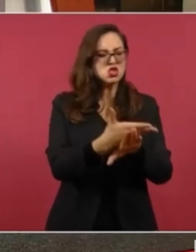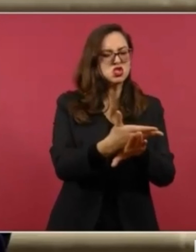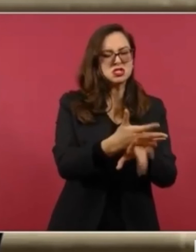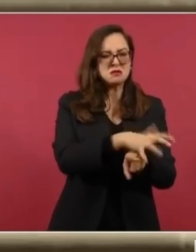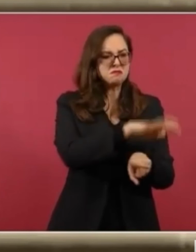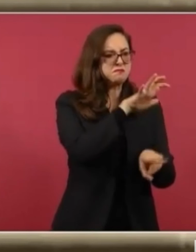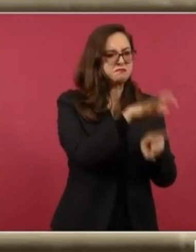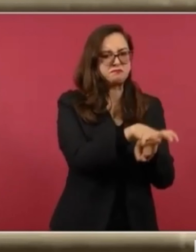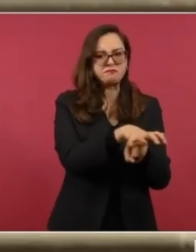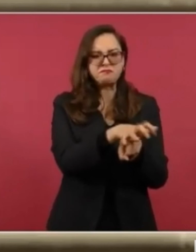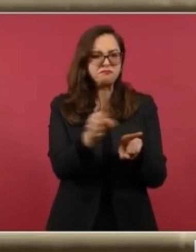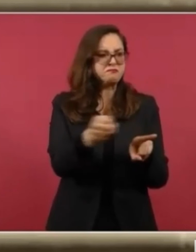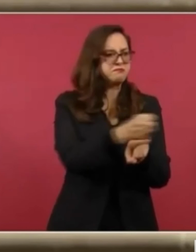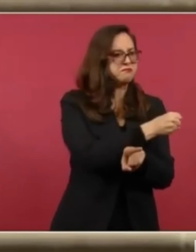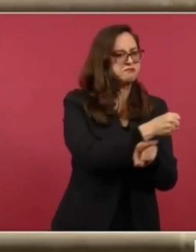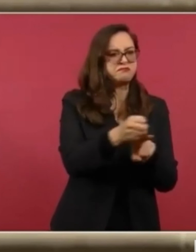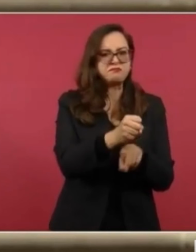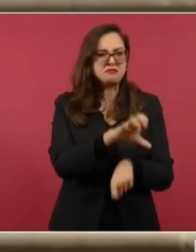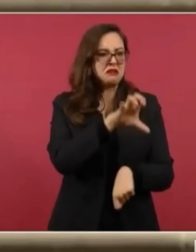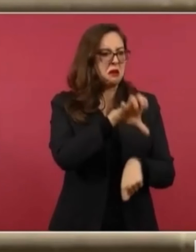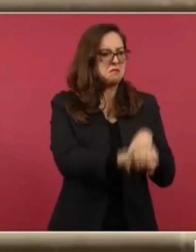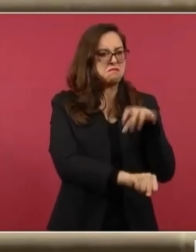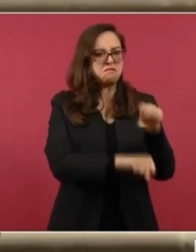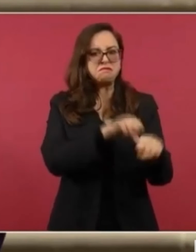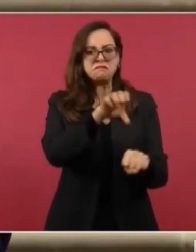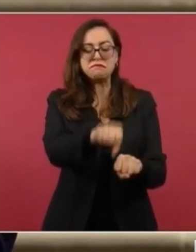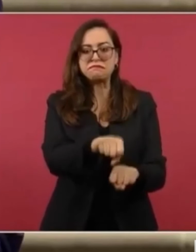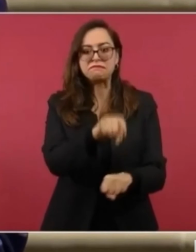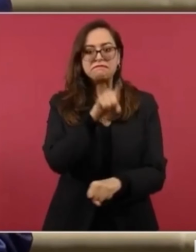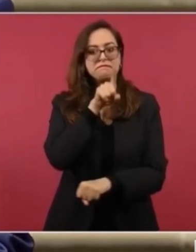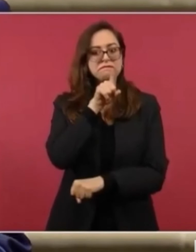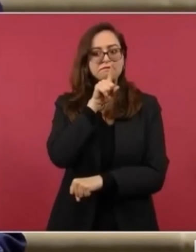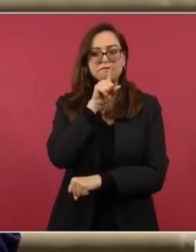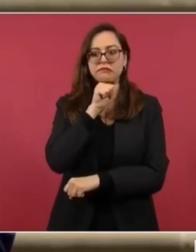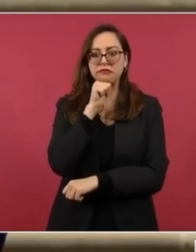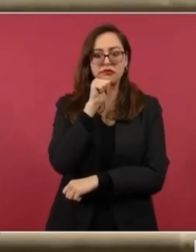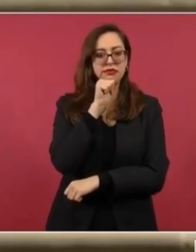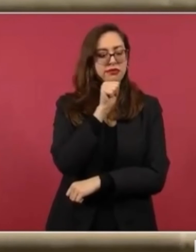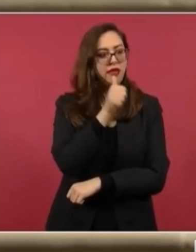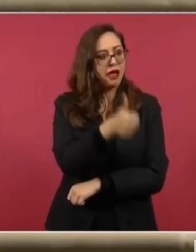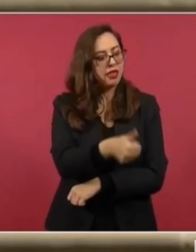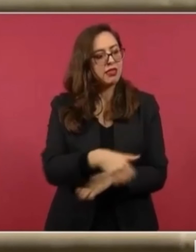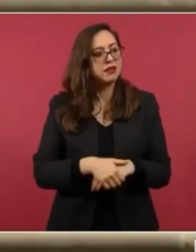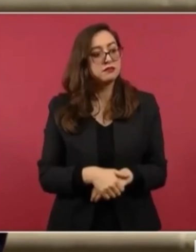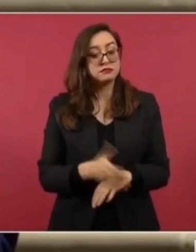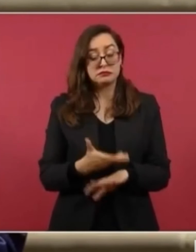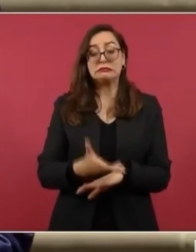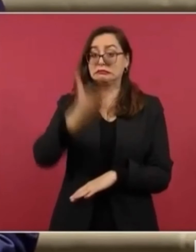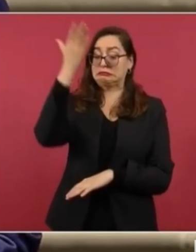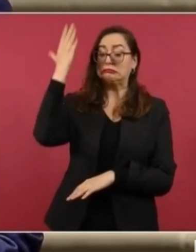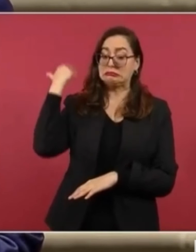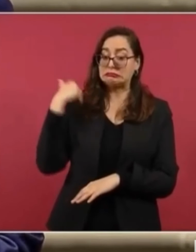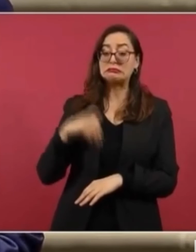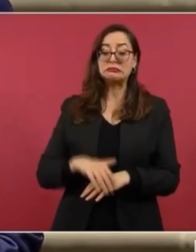ni padecen de redadas como sucedía lamentablemente en otros